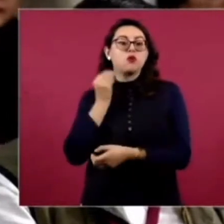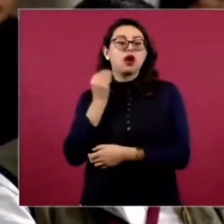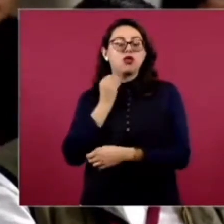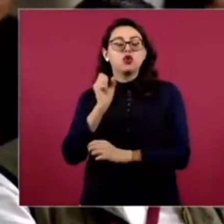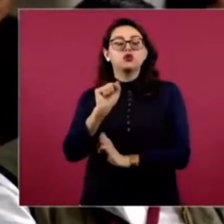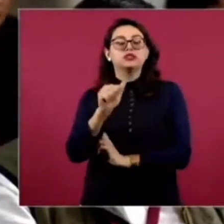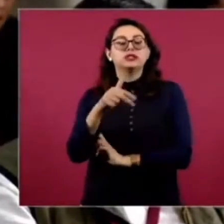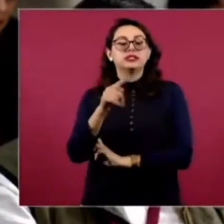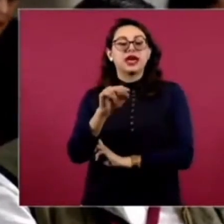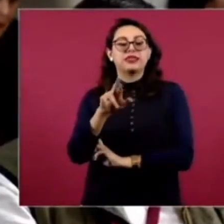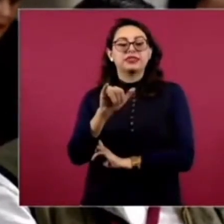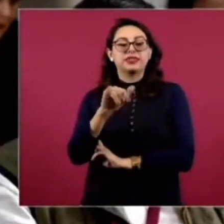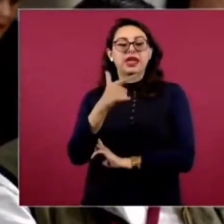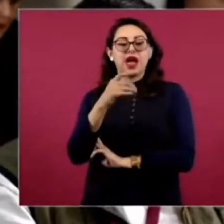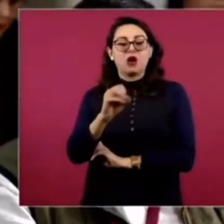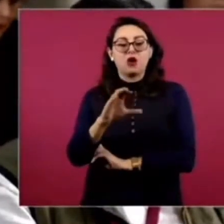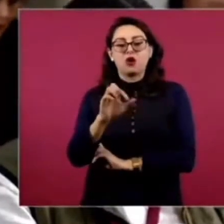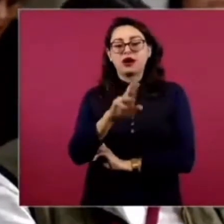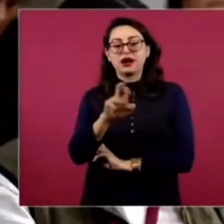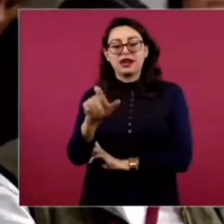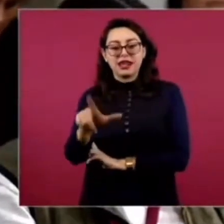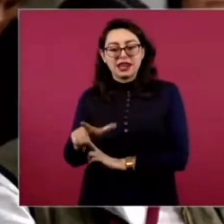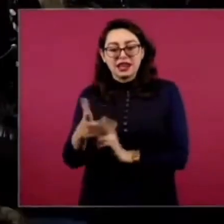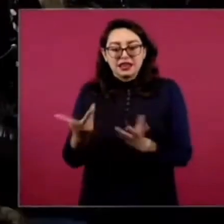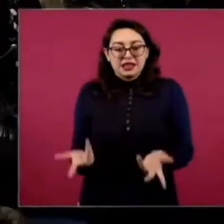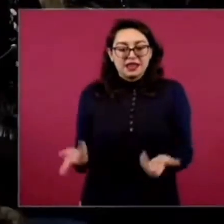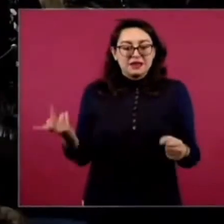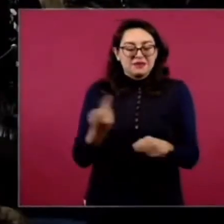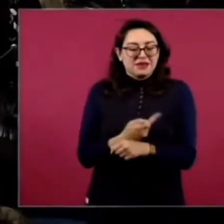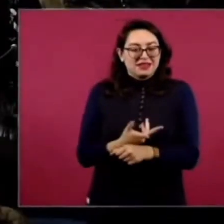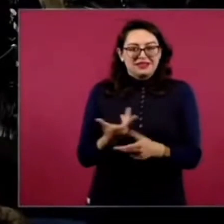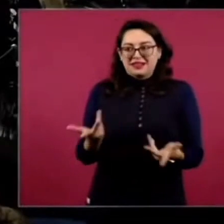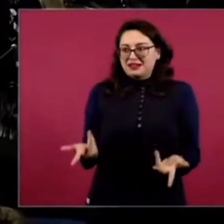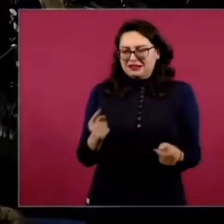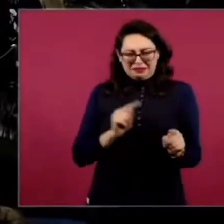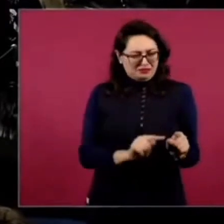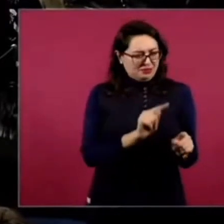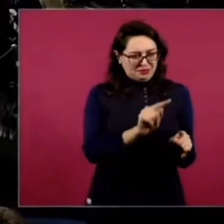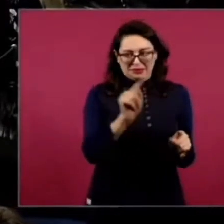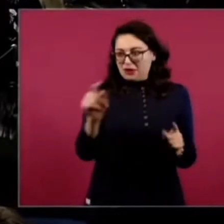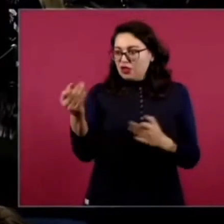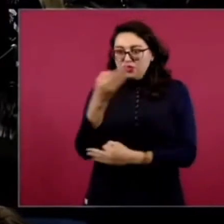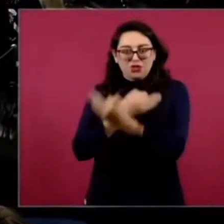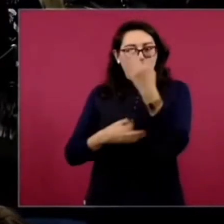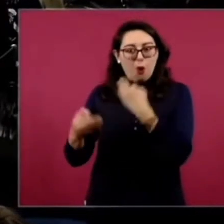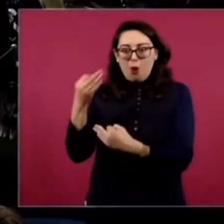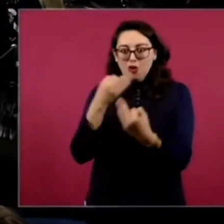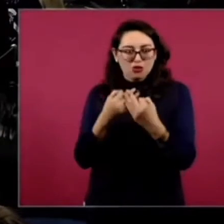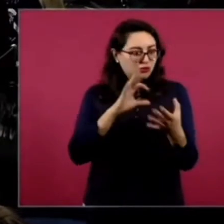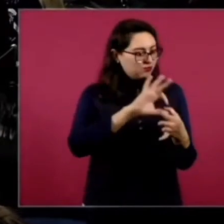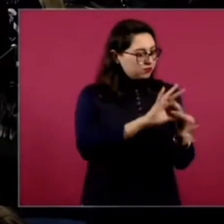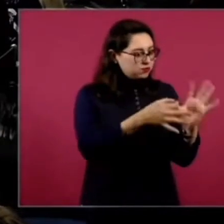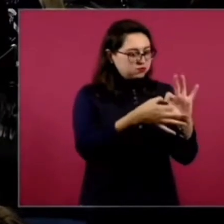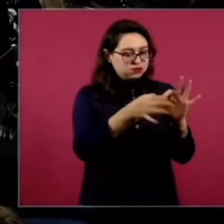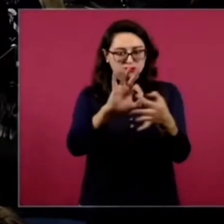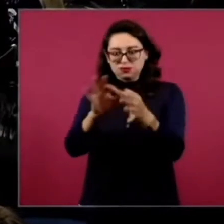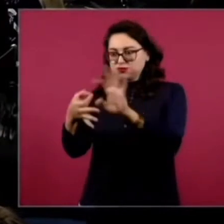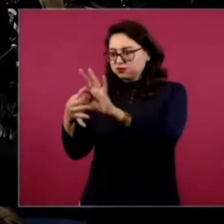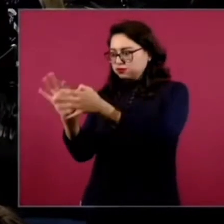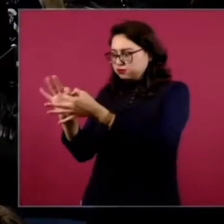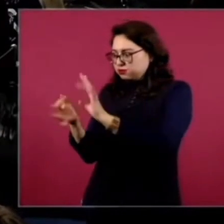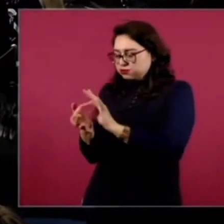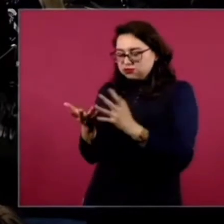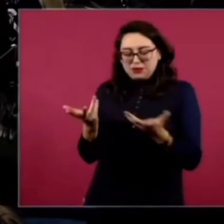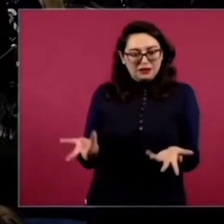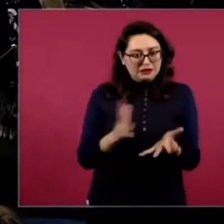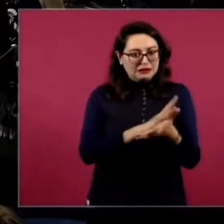acuerdo a esta nota, que bueno, pues esto tiene que ver mucho con lo que aquí se ha expresado, de que no solamente se les dieron cuotas, por